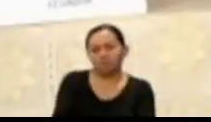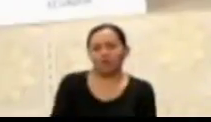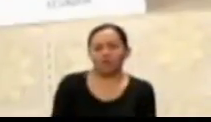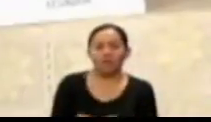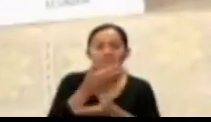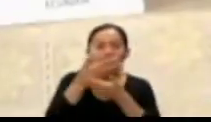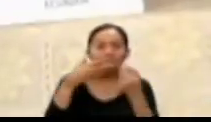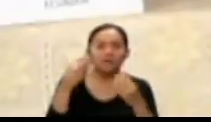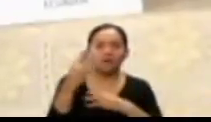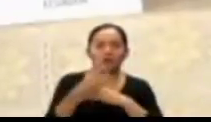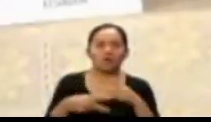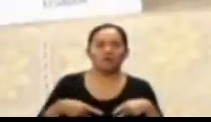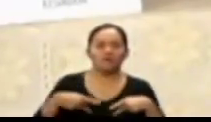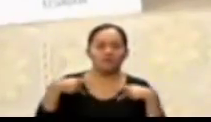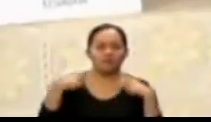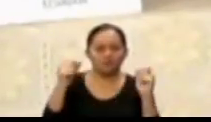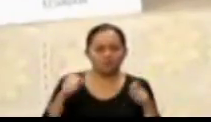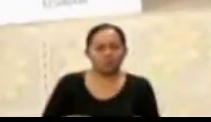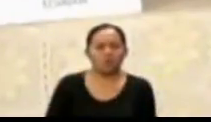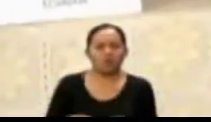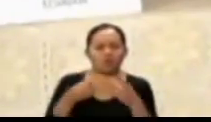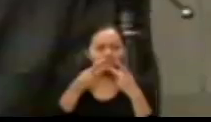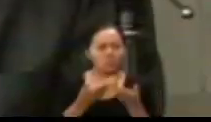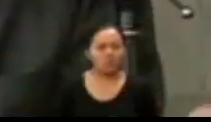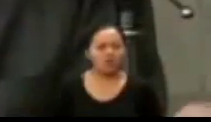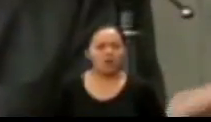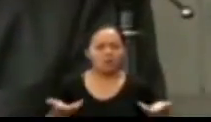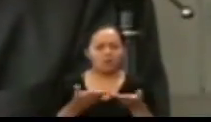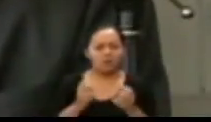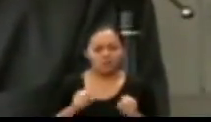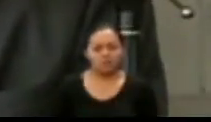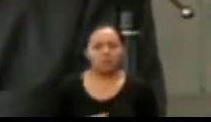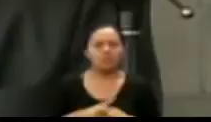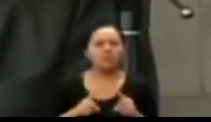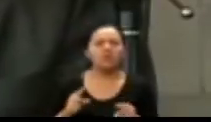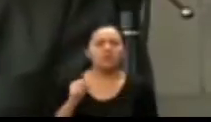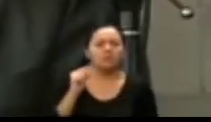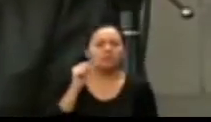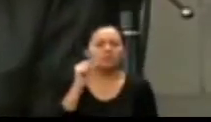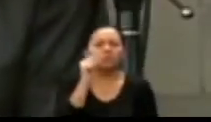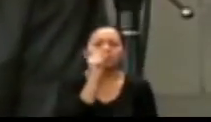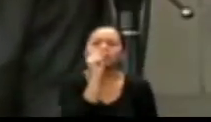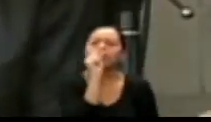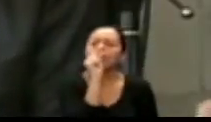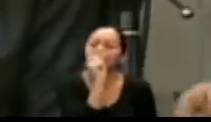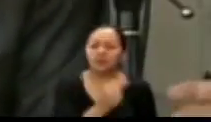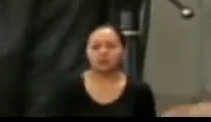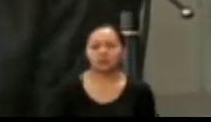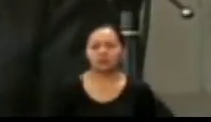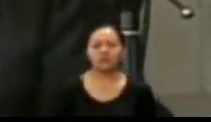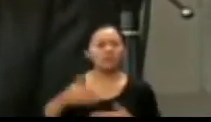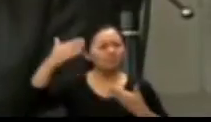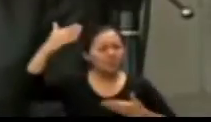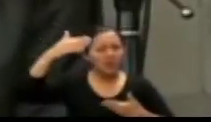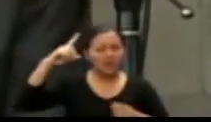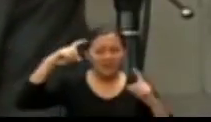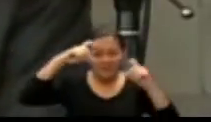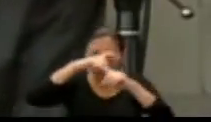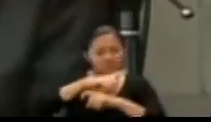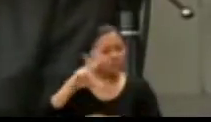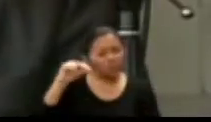mejorar verdaderamente el destino de los pueblos. Digamos que basta poco, no es tan difícil, la política no es tan difícil. En